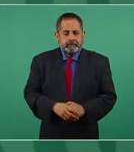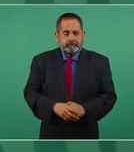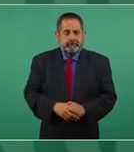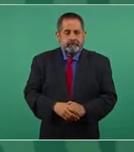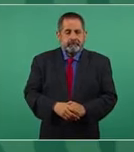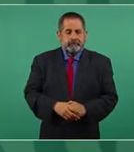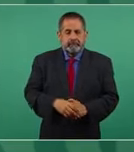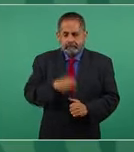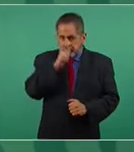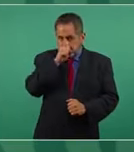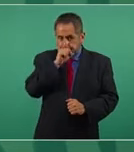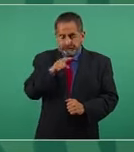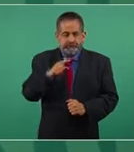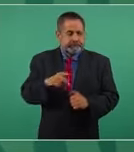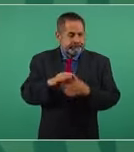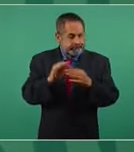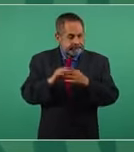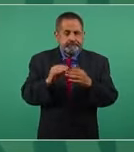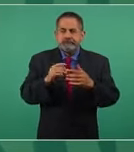Y de aquí que expliquemos